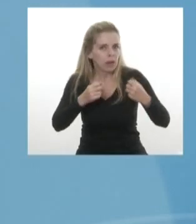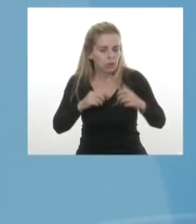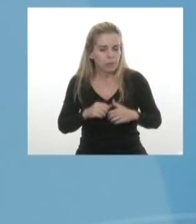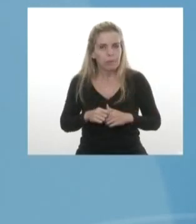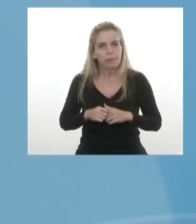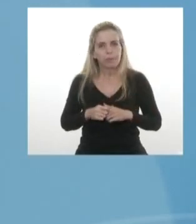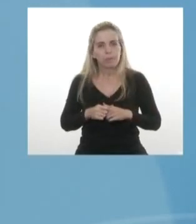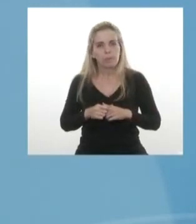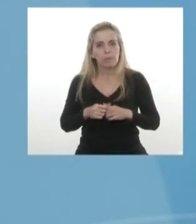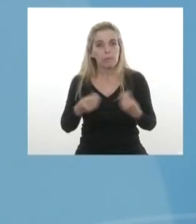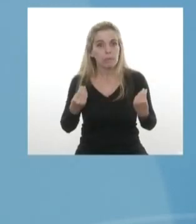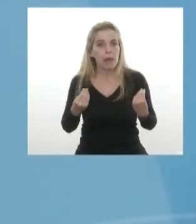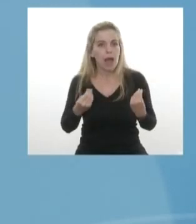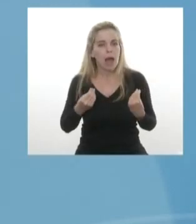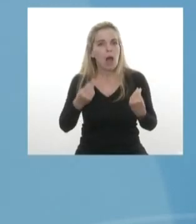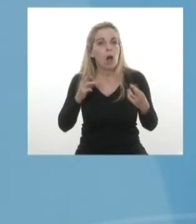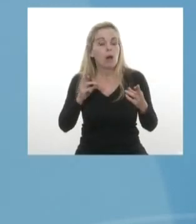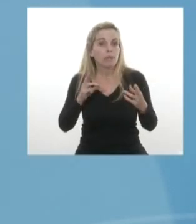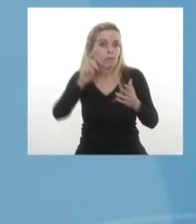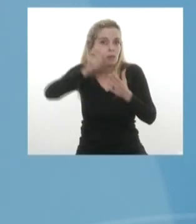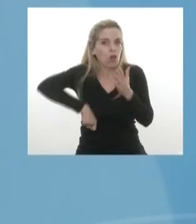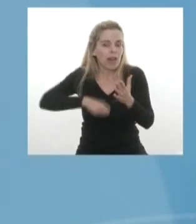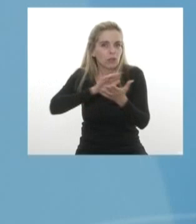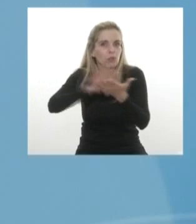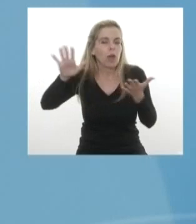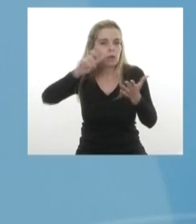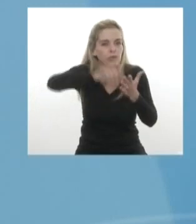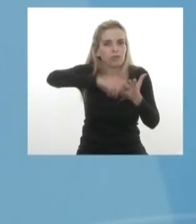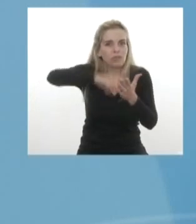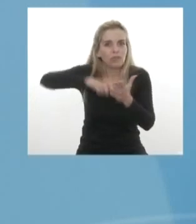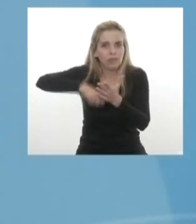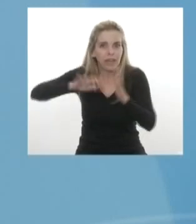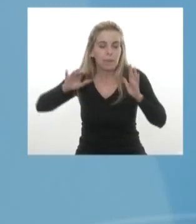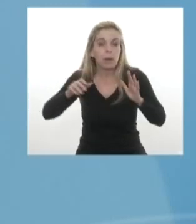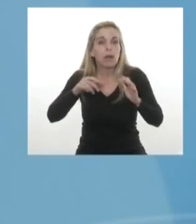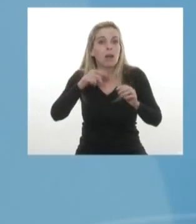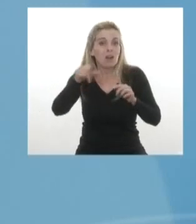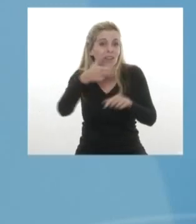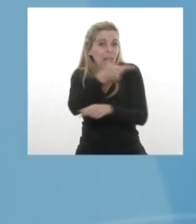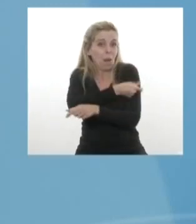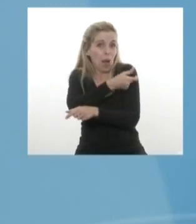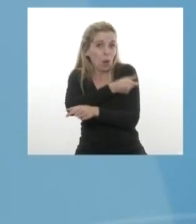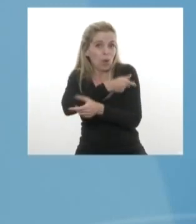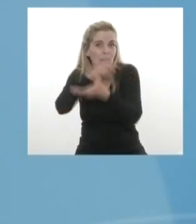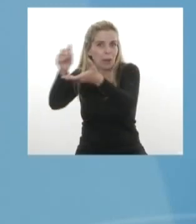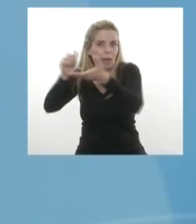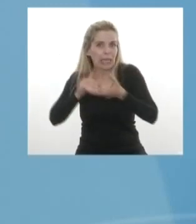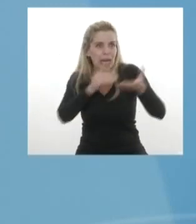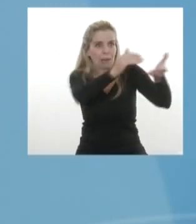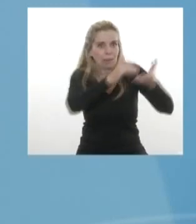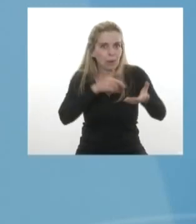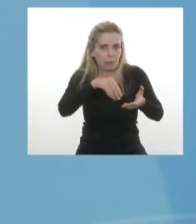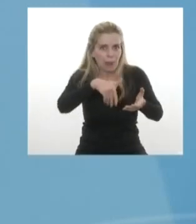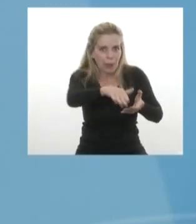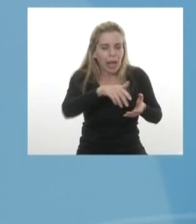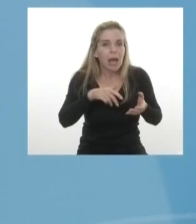esfuerzos para la firma de nuevos contratos. Con la llegada de estas dosis, ingresamos en una nueva etapa del